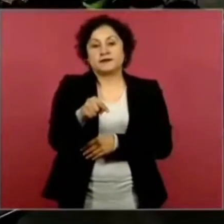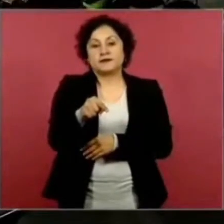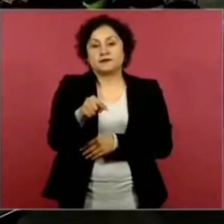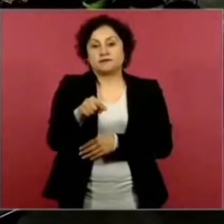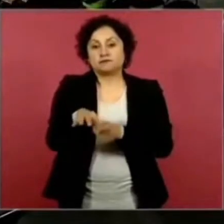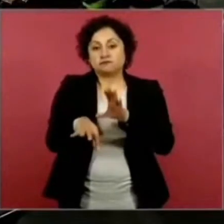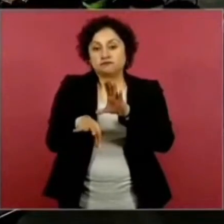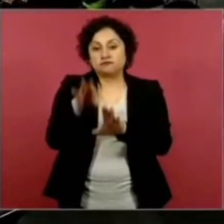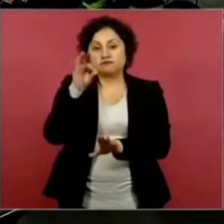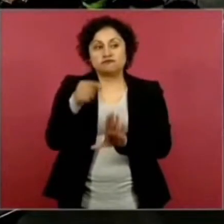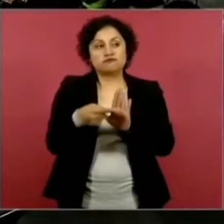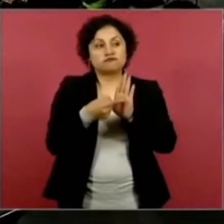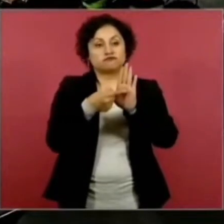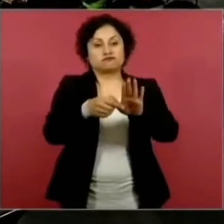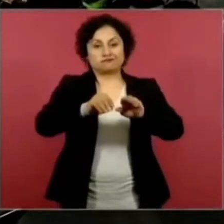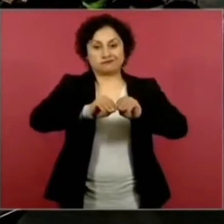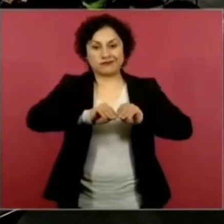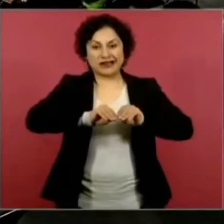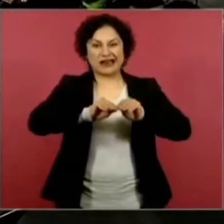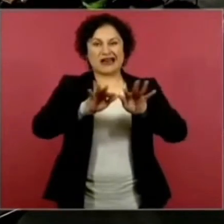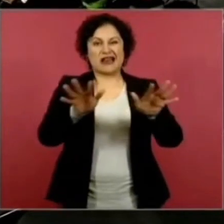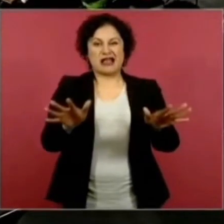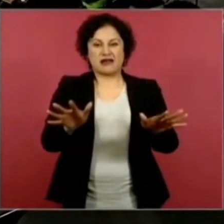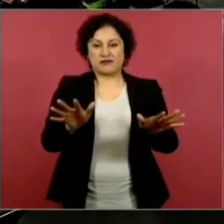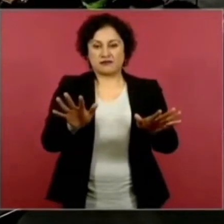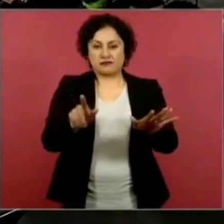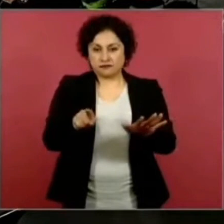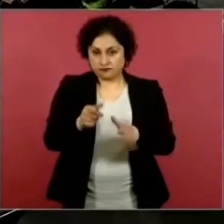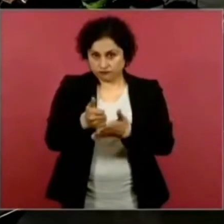esclarecer el por qué